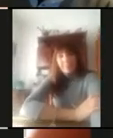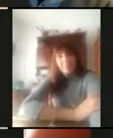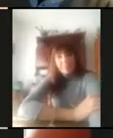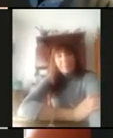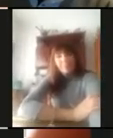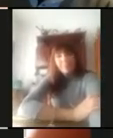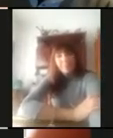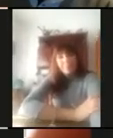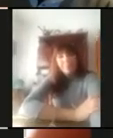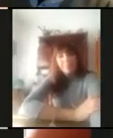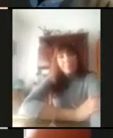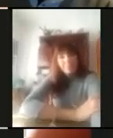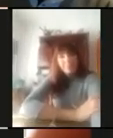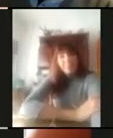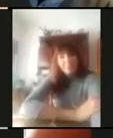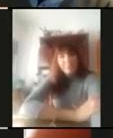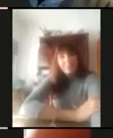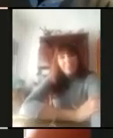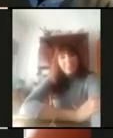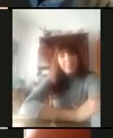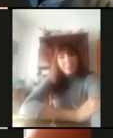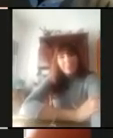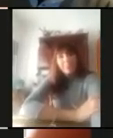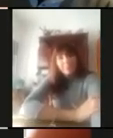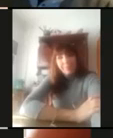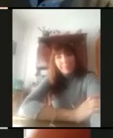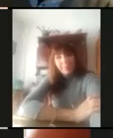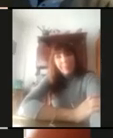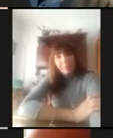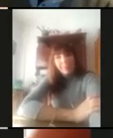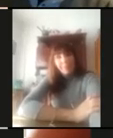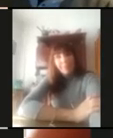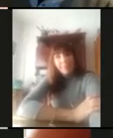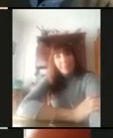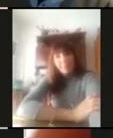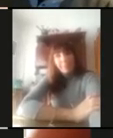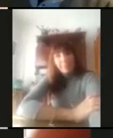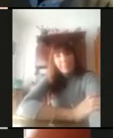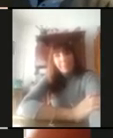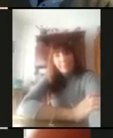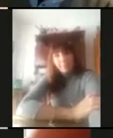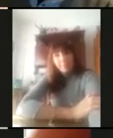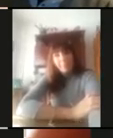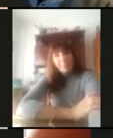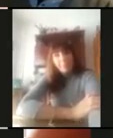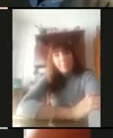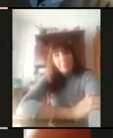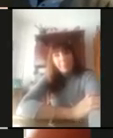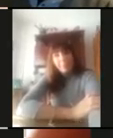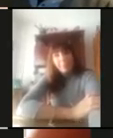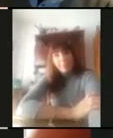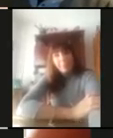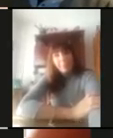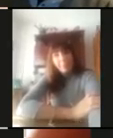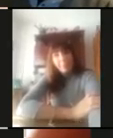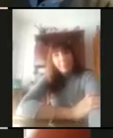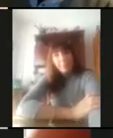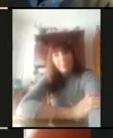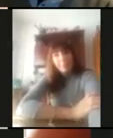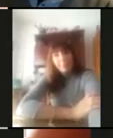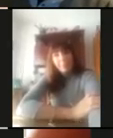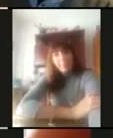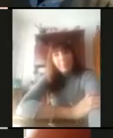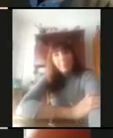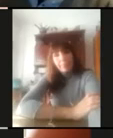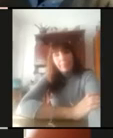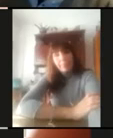dictaminar en definitiva quien ahora que pasaba con los homosexuales que pasaba con